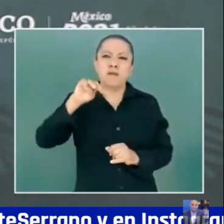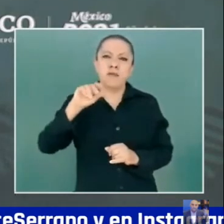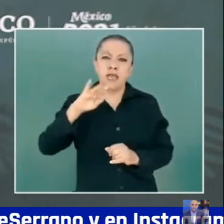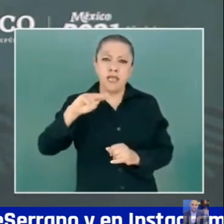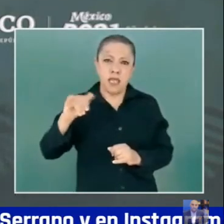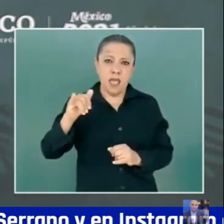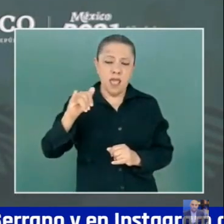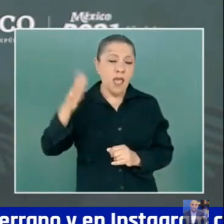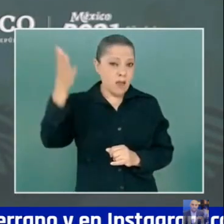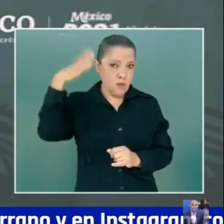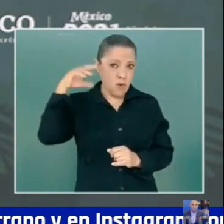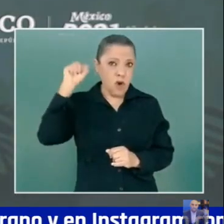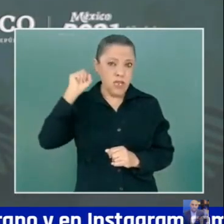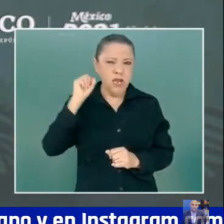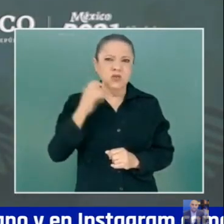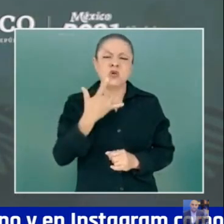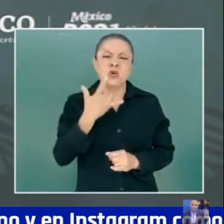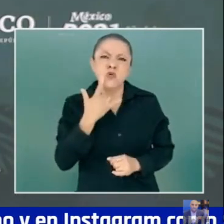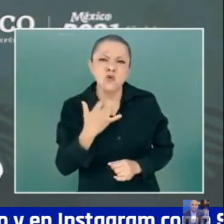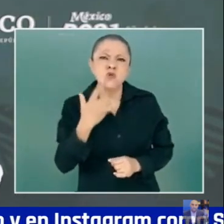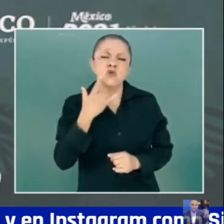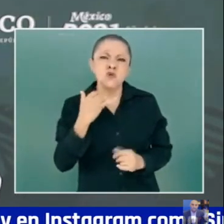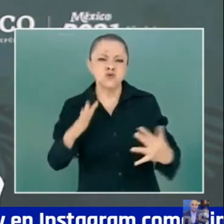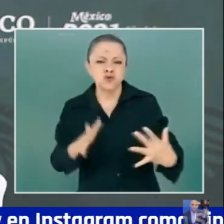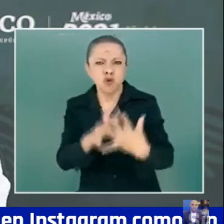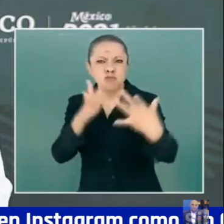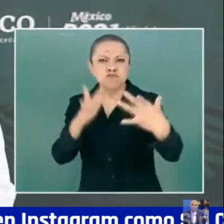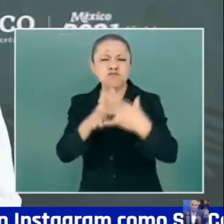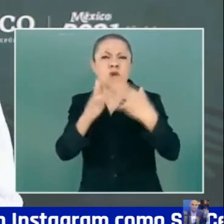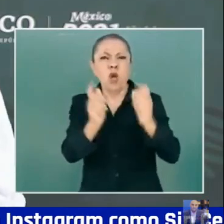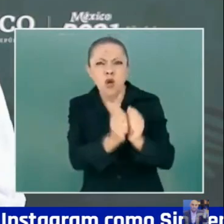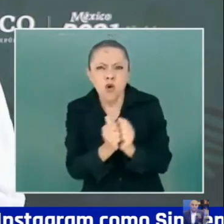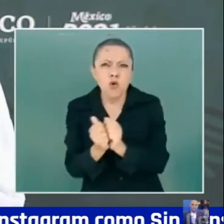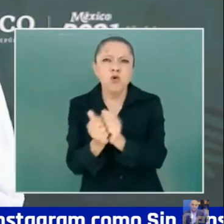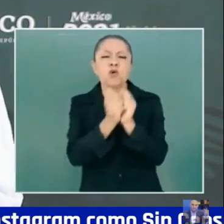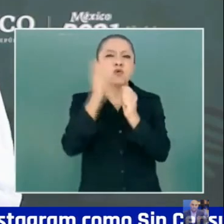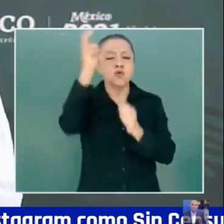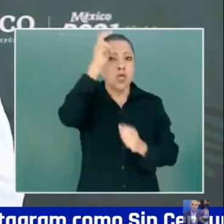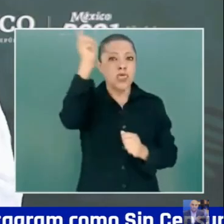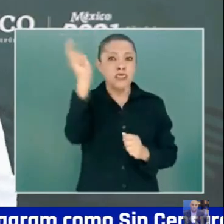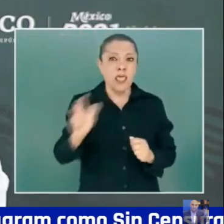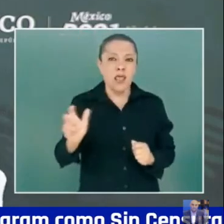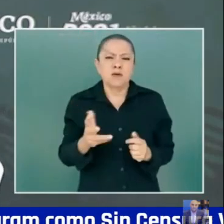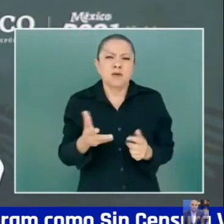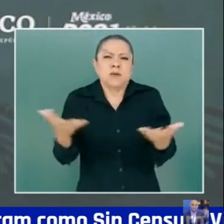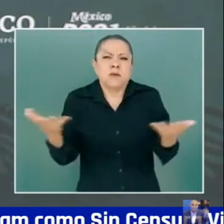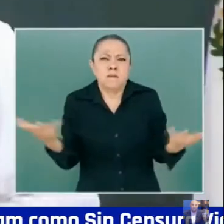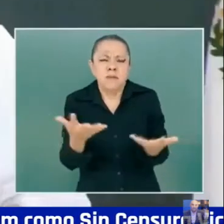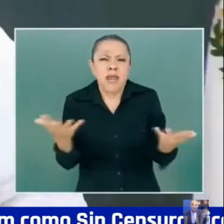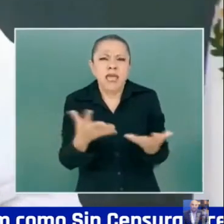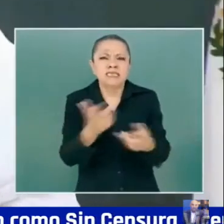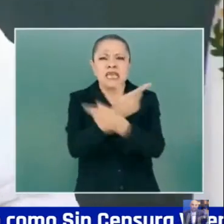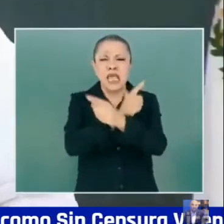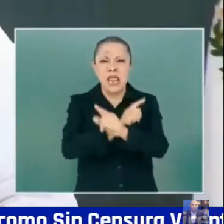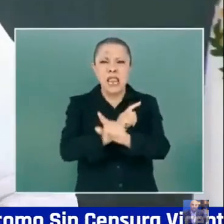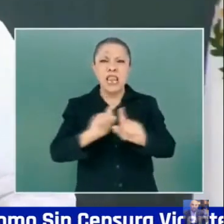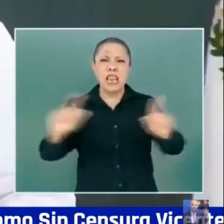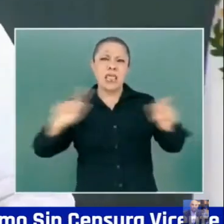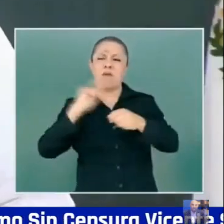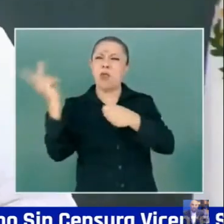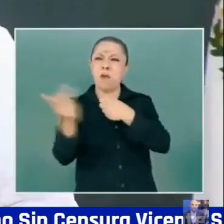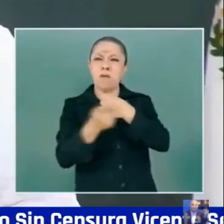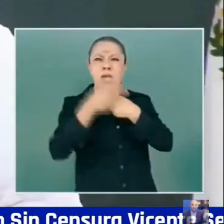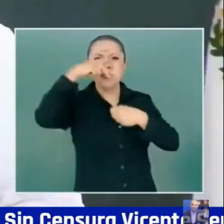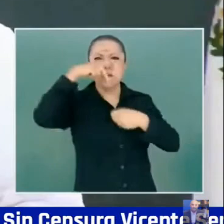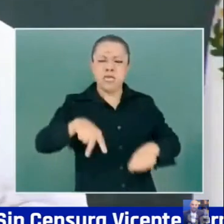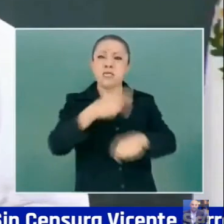luchó junto a Hidalgo para hacer de México un país libre y independiente, como hasta ahora